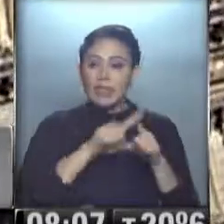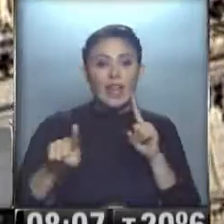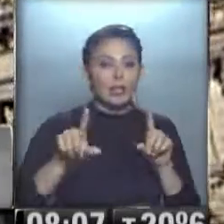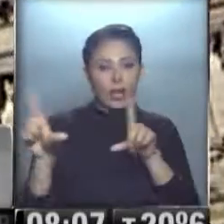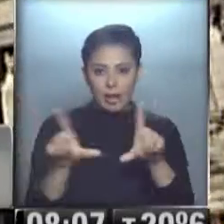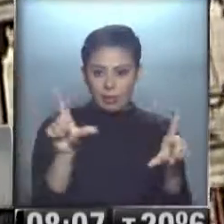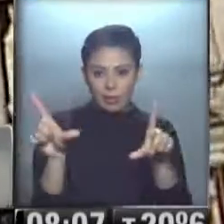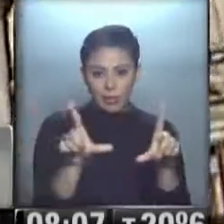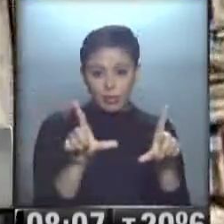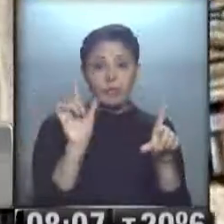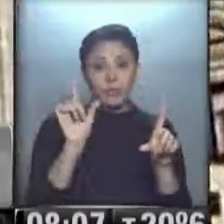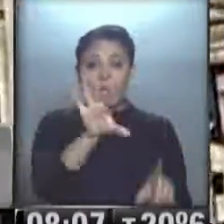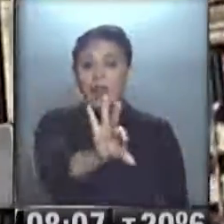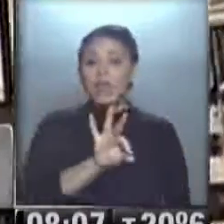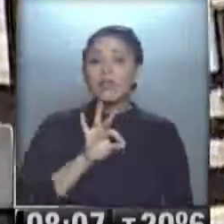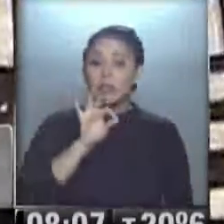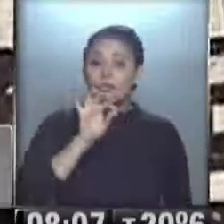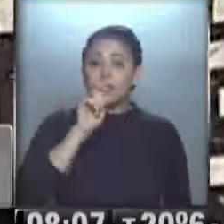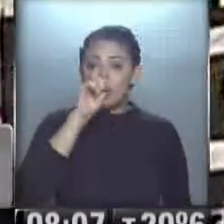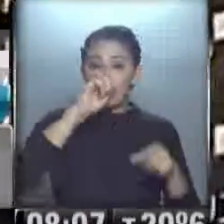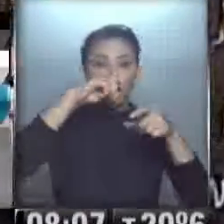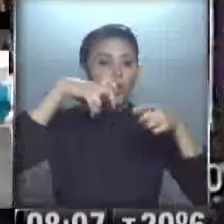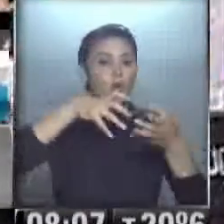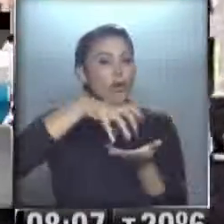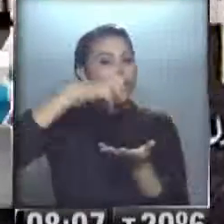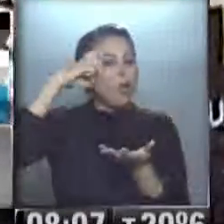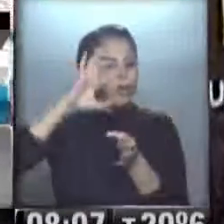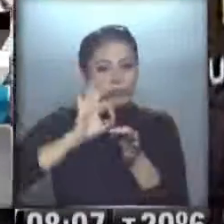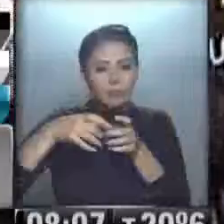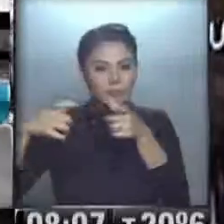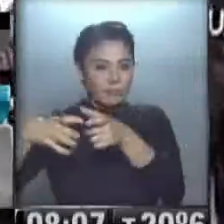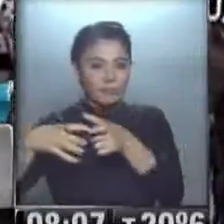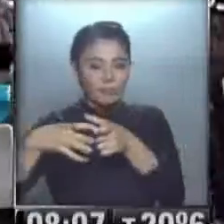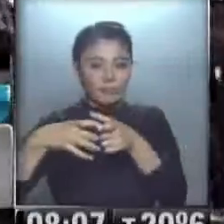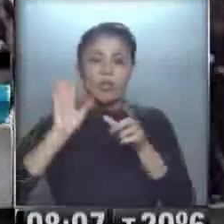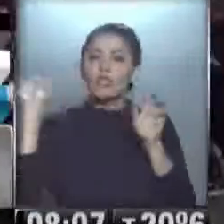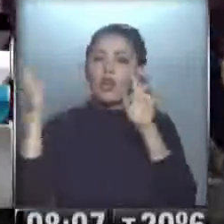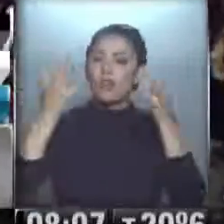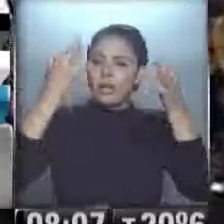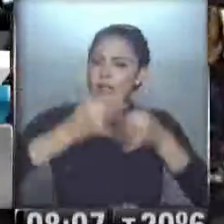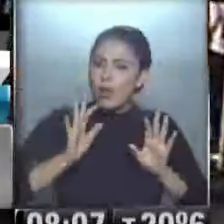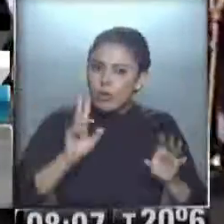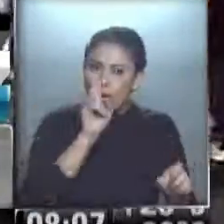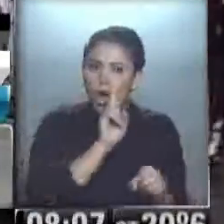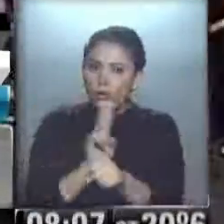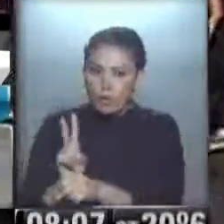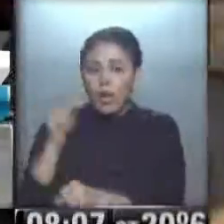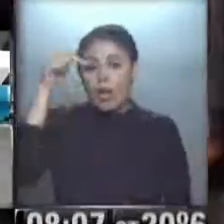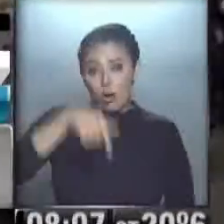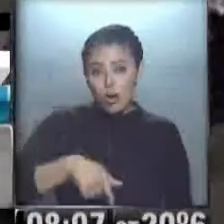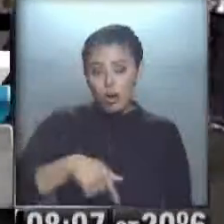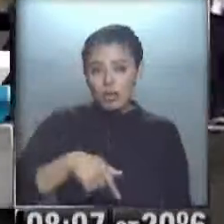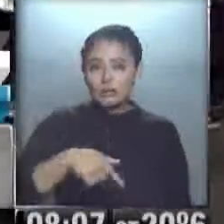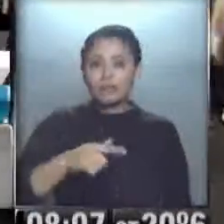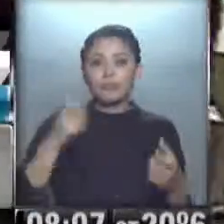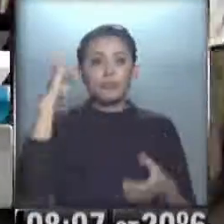porque la elección será en el anexo del congreso nacional bajo estrictas medidas de seguridad será hoy como decíamos en el